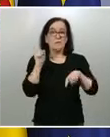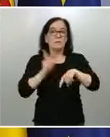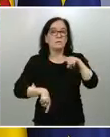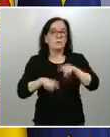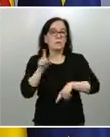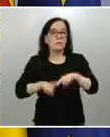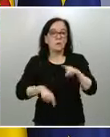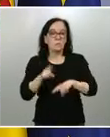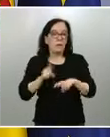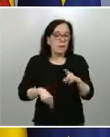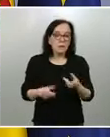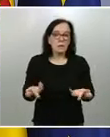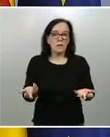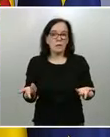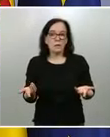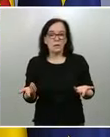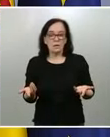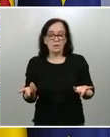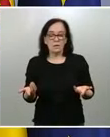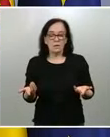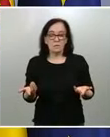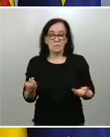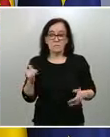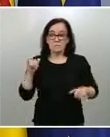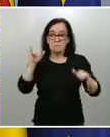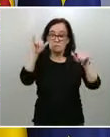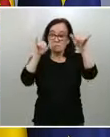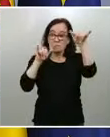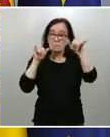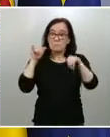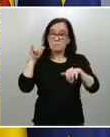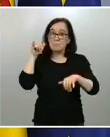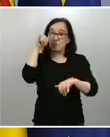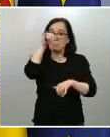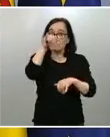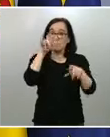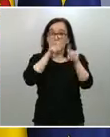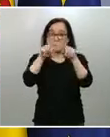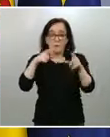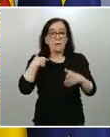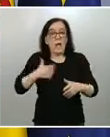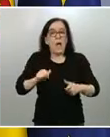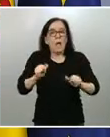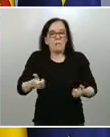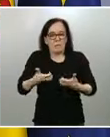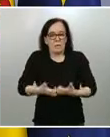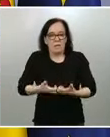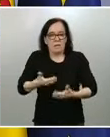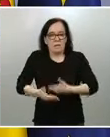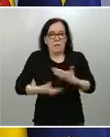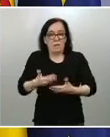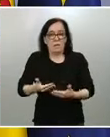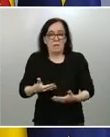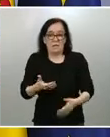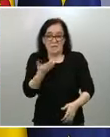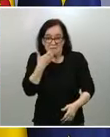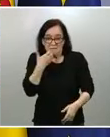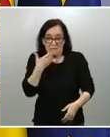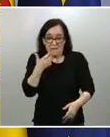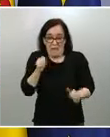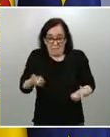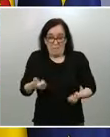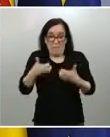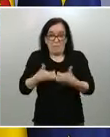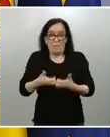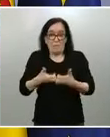el transporte aéreo pueda ser puesto nuevamente en marcha y para que eso sea así tenemos que garantizar